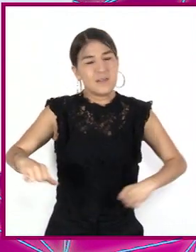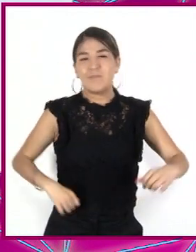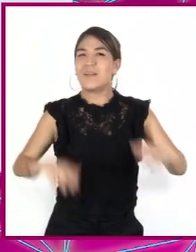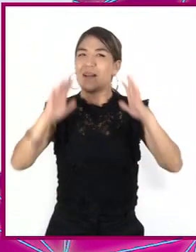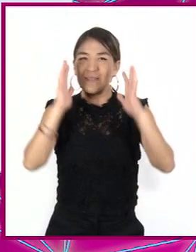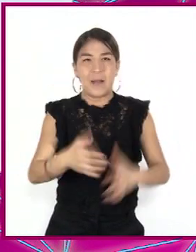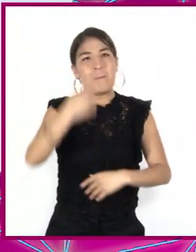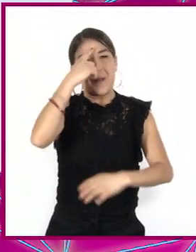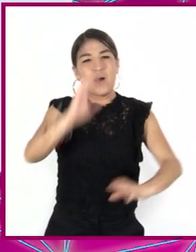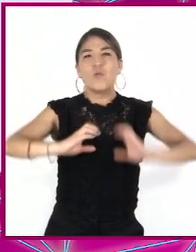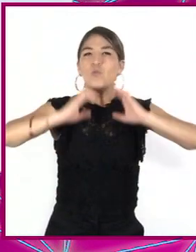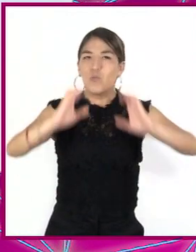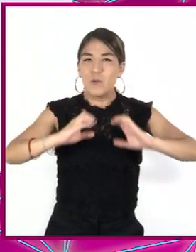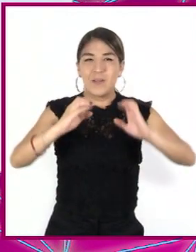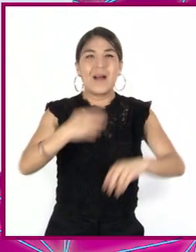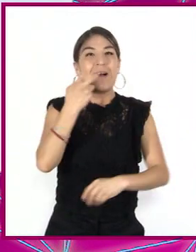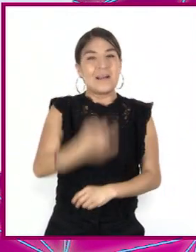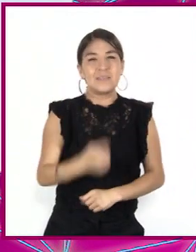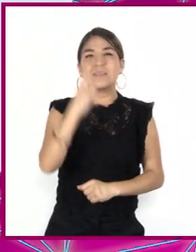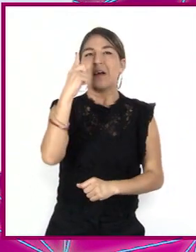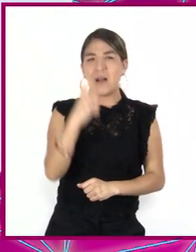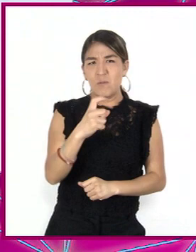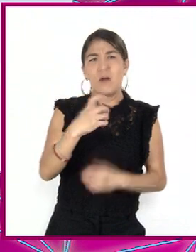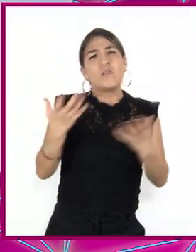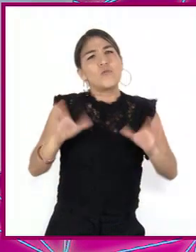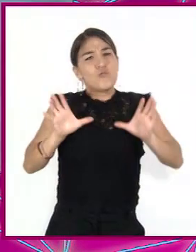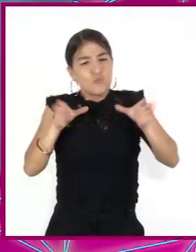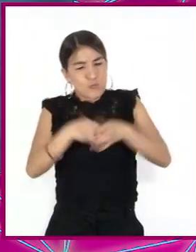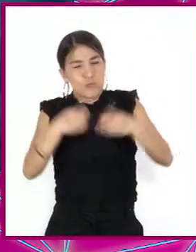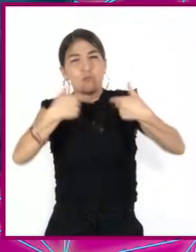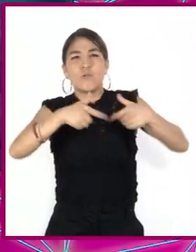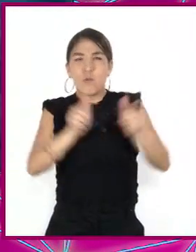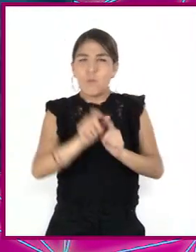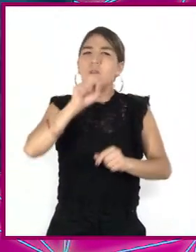tendientes a cuidar el agua, de manera individual y social.